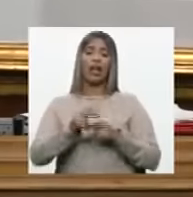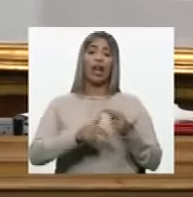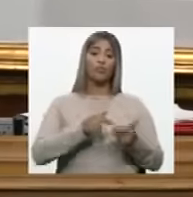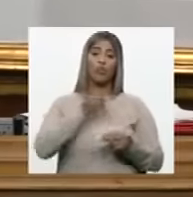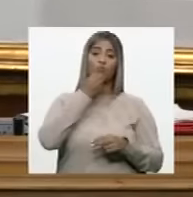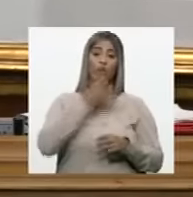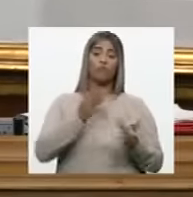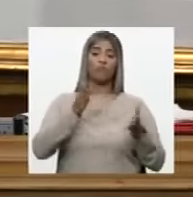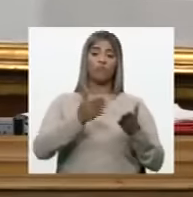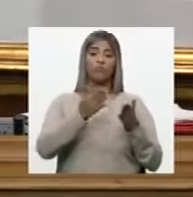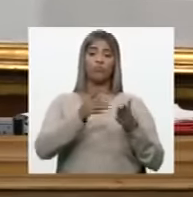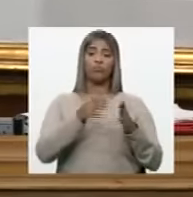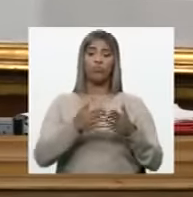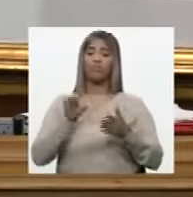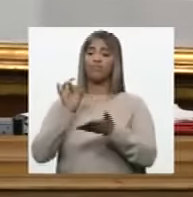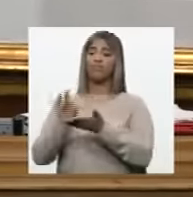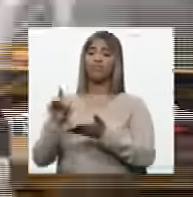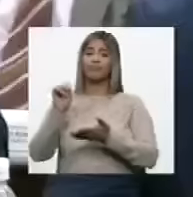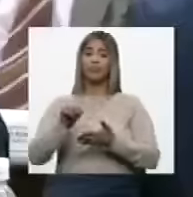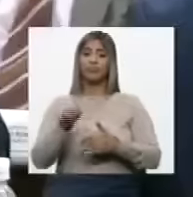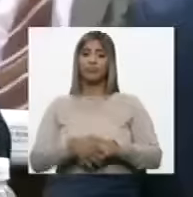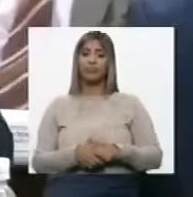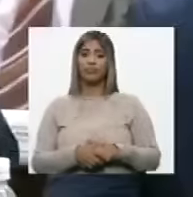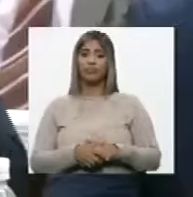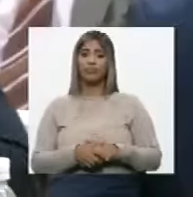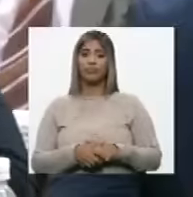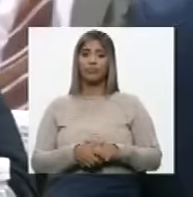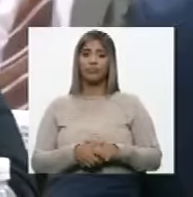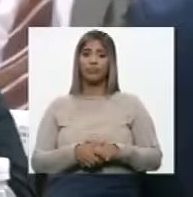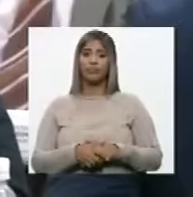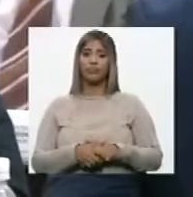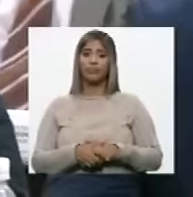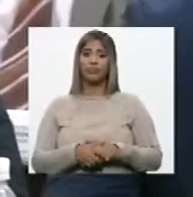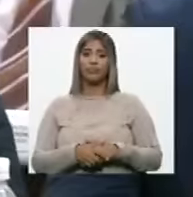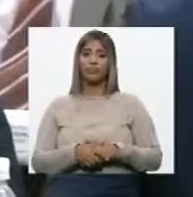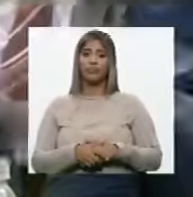revolucionarios que expulsaron a los gringos de esta tierra, que es la nuestra.